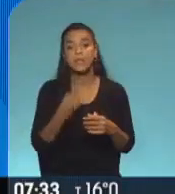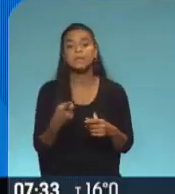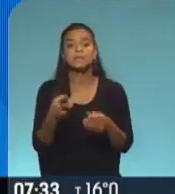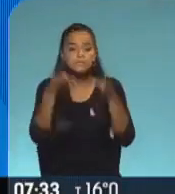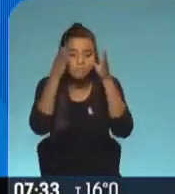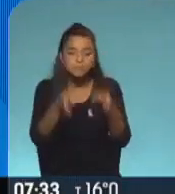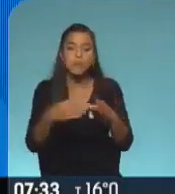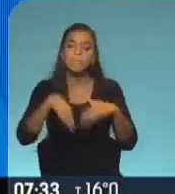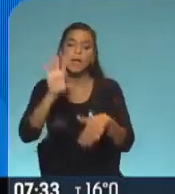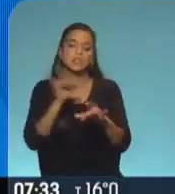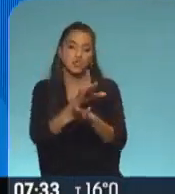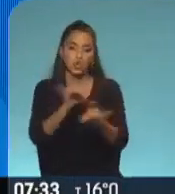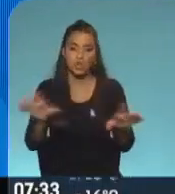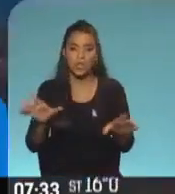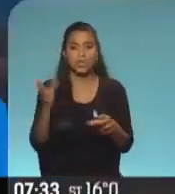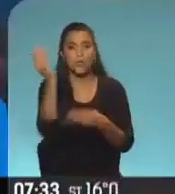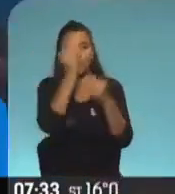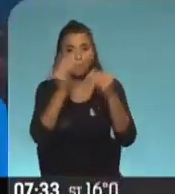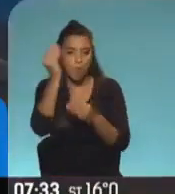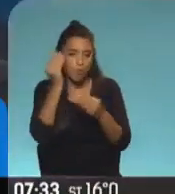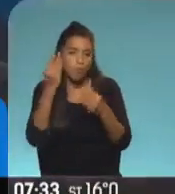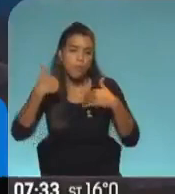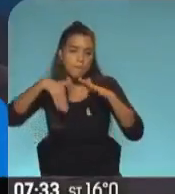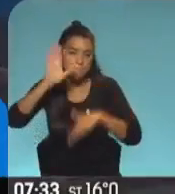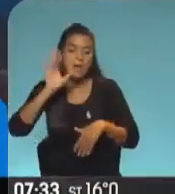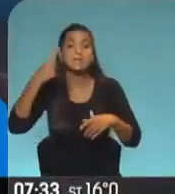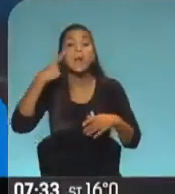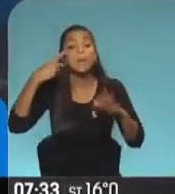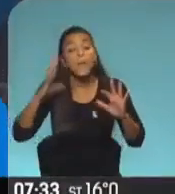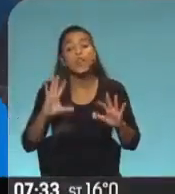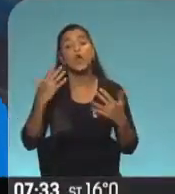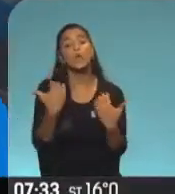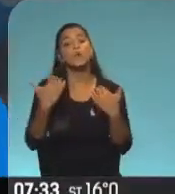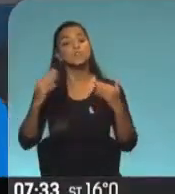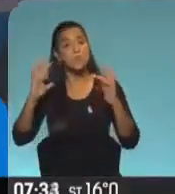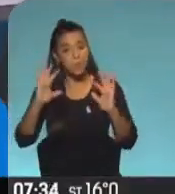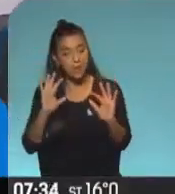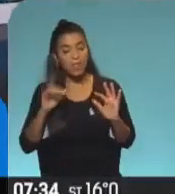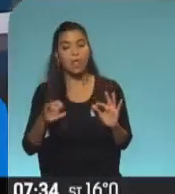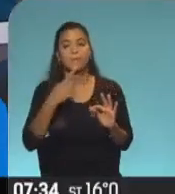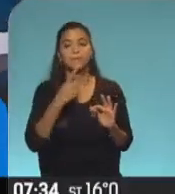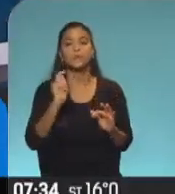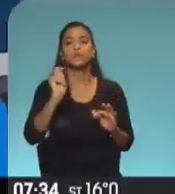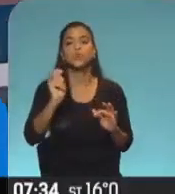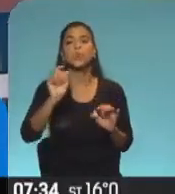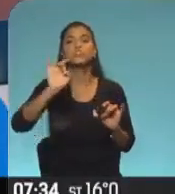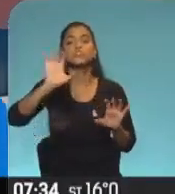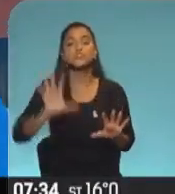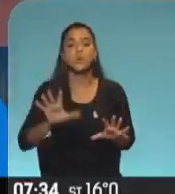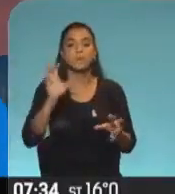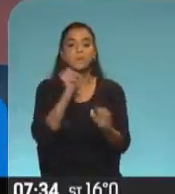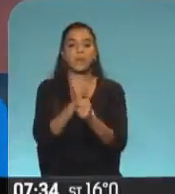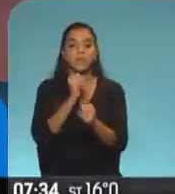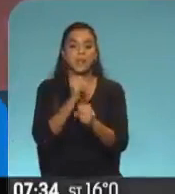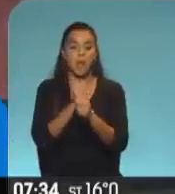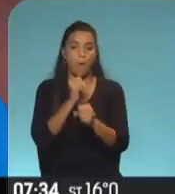foco de contagio le preocupa al gobierno, están analizando la posibilidad de que se utilice la SUBE solo para